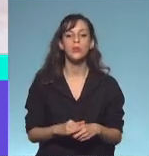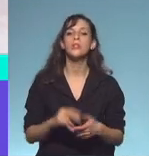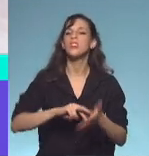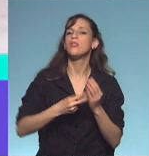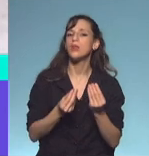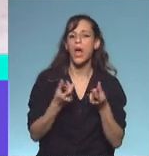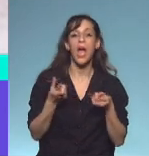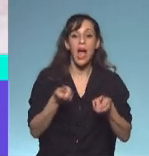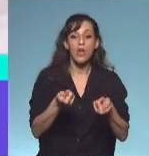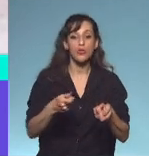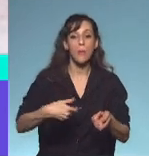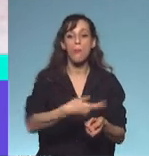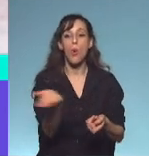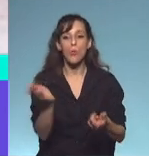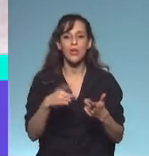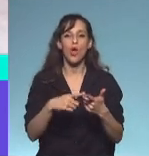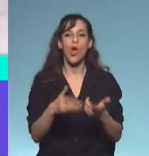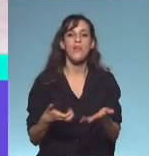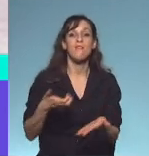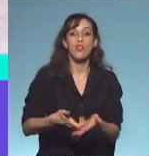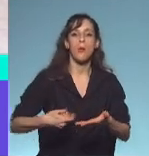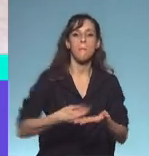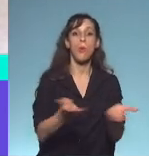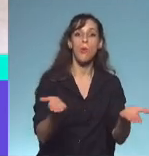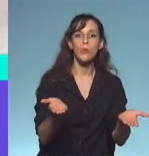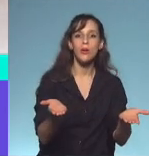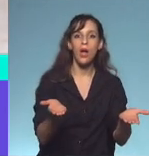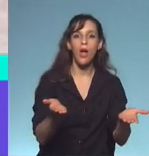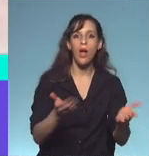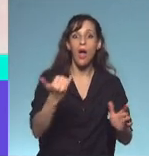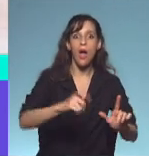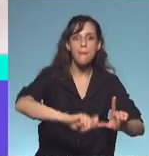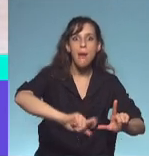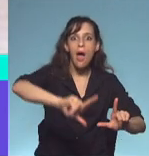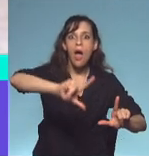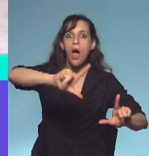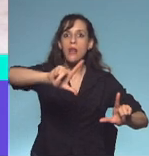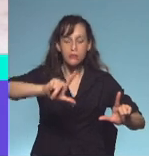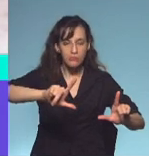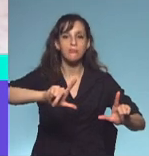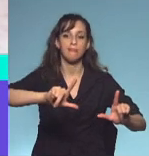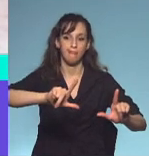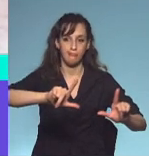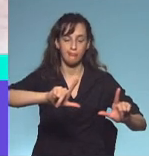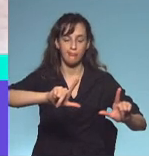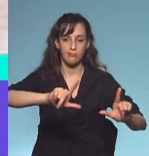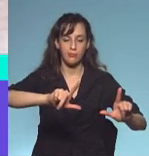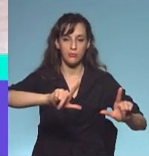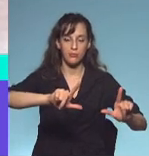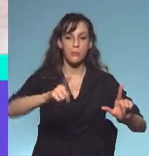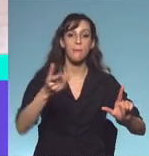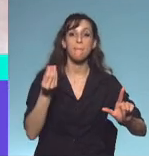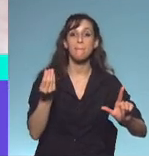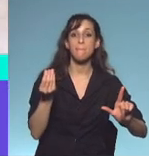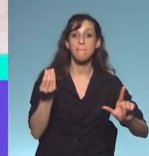la inversión pública, las políticas de ingreso están teniendo un efecto, tratando de amortiguar la